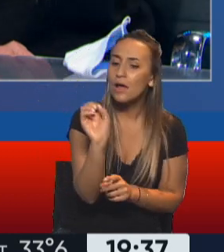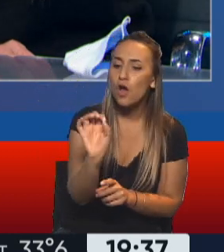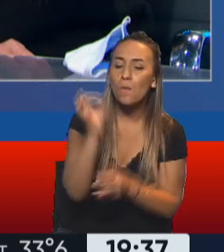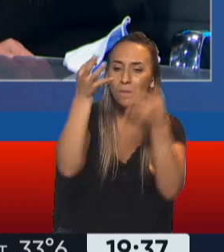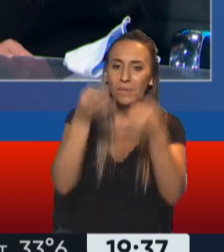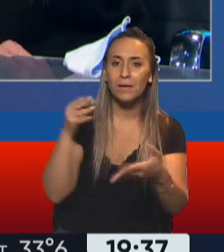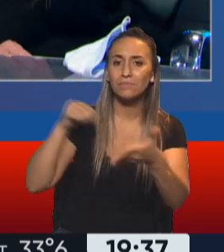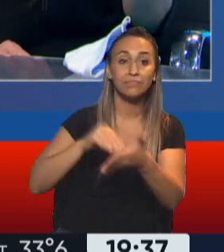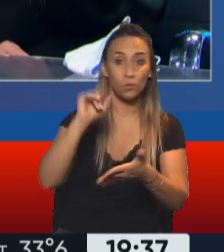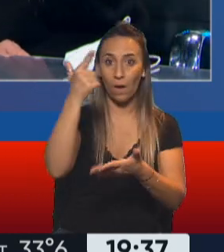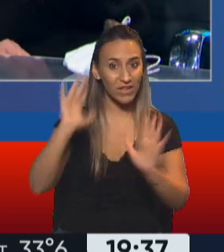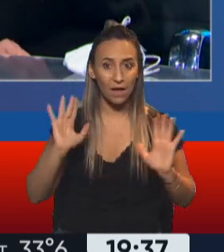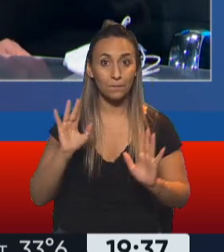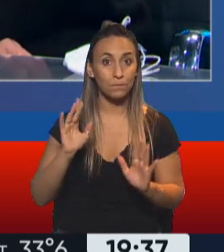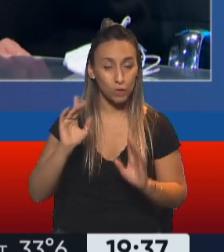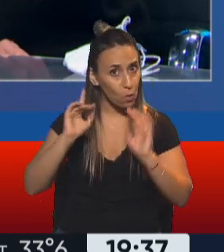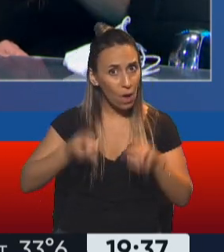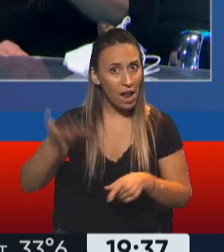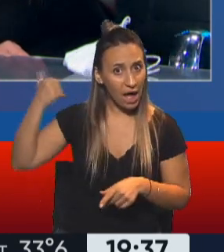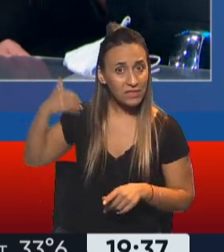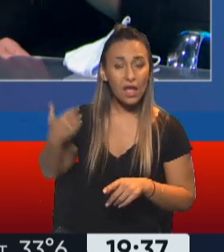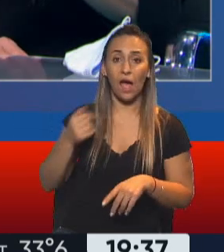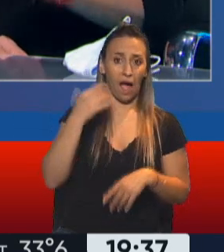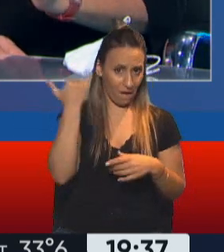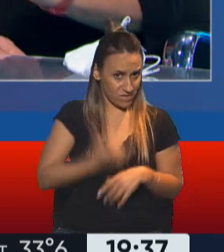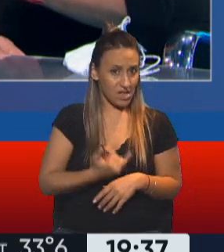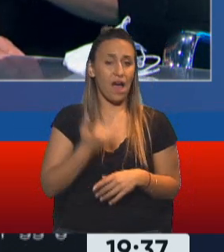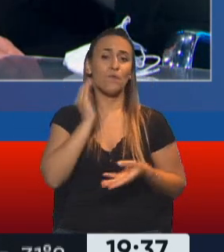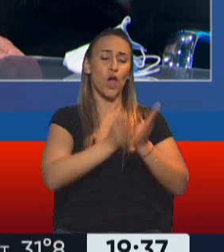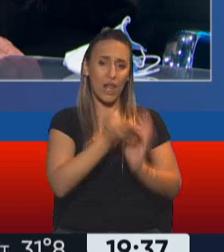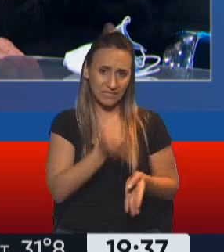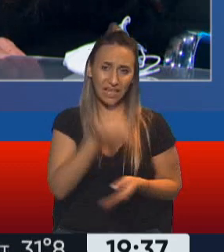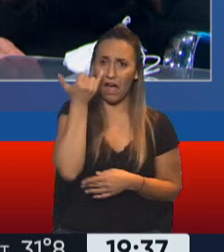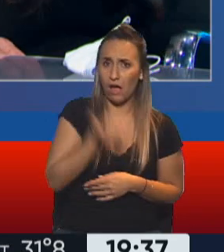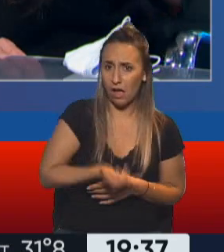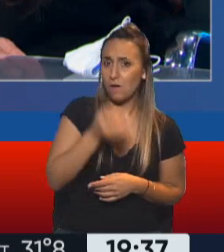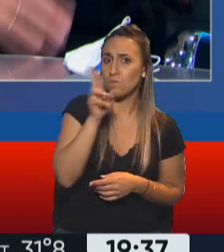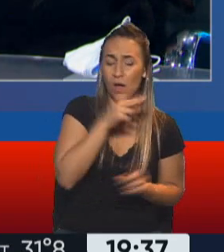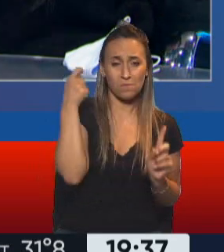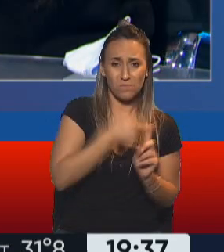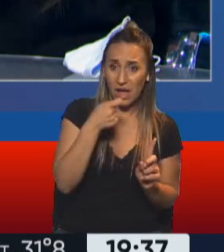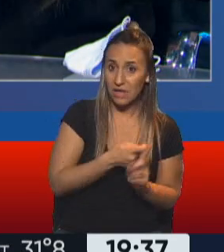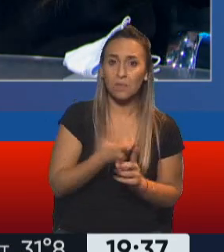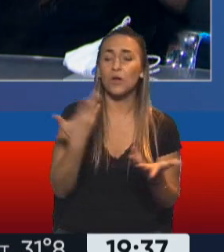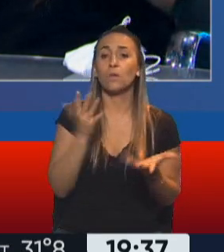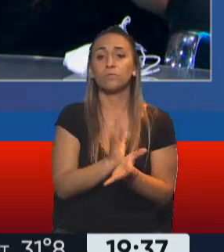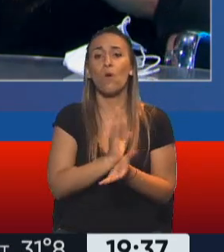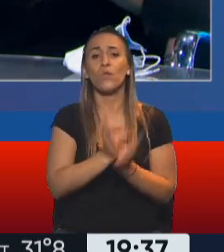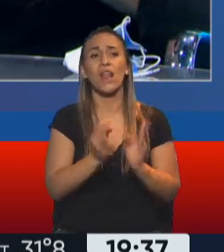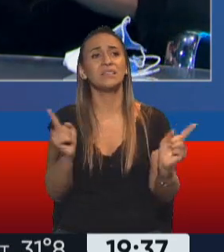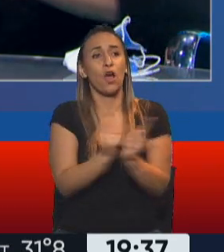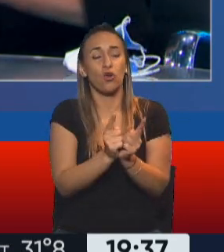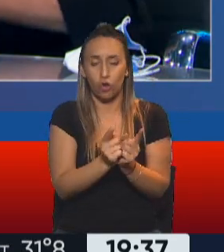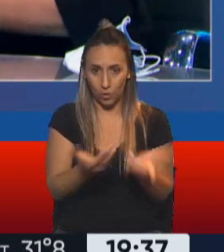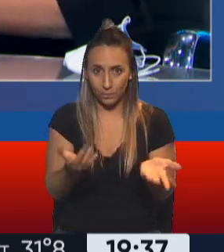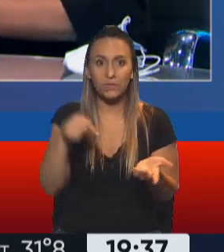el trabajo, en nuestras casas, en la televisión, sino es que no tenía nombre, era violencia. Bueno,